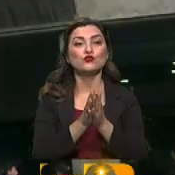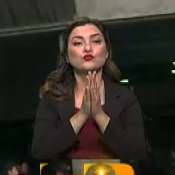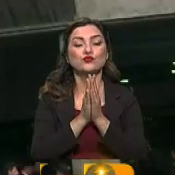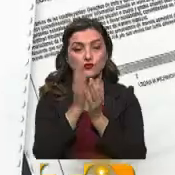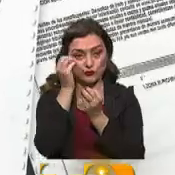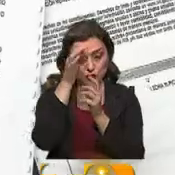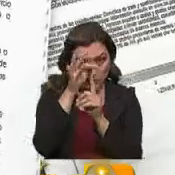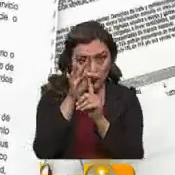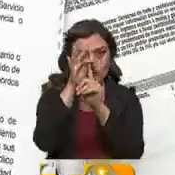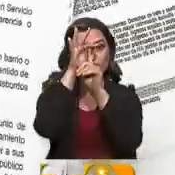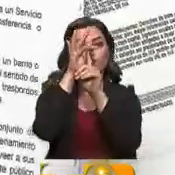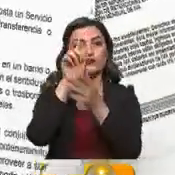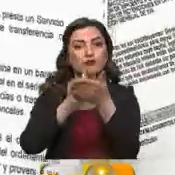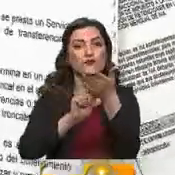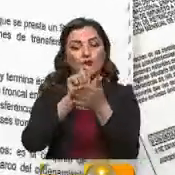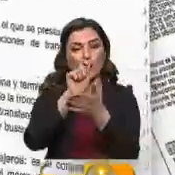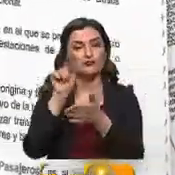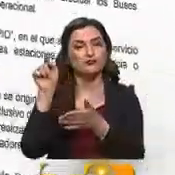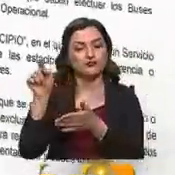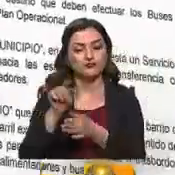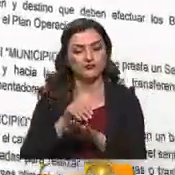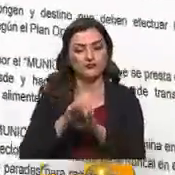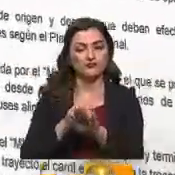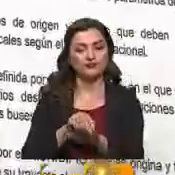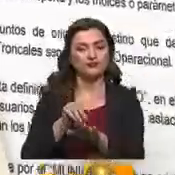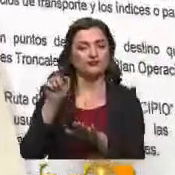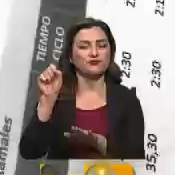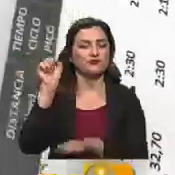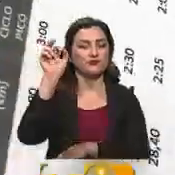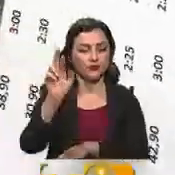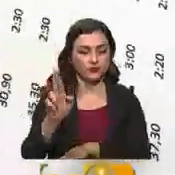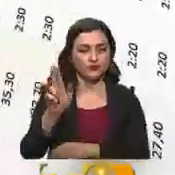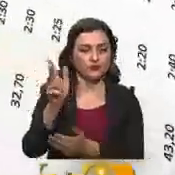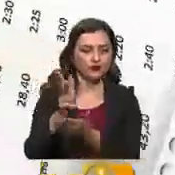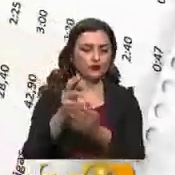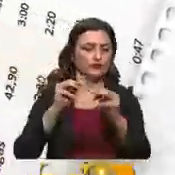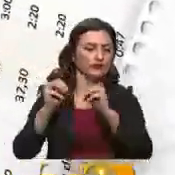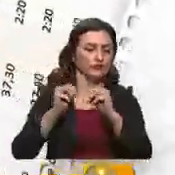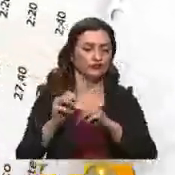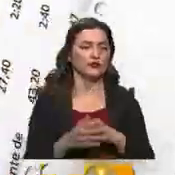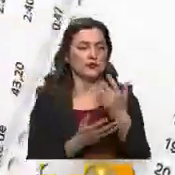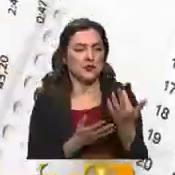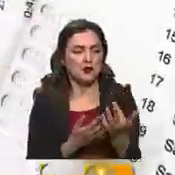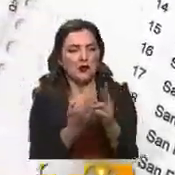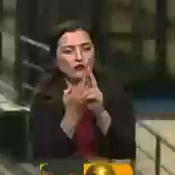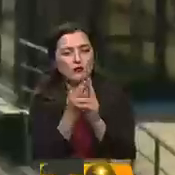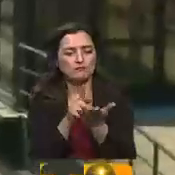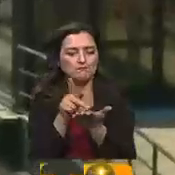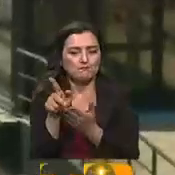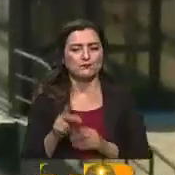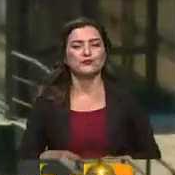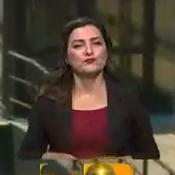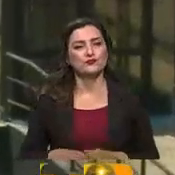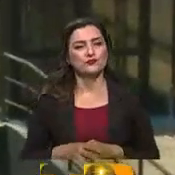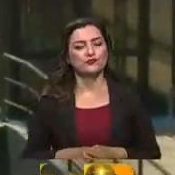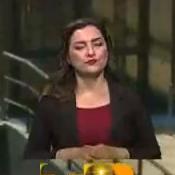informe especial sobre el contrato con el que se concesionó el corredor suroccidental y esperan el resultado para continuar con los pagos. Mientras